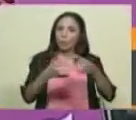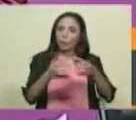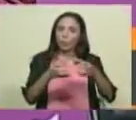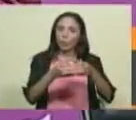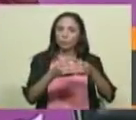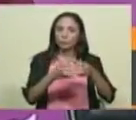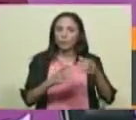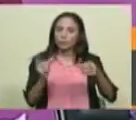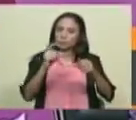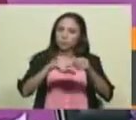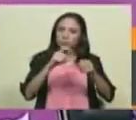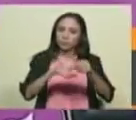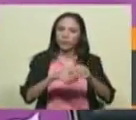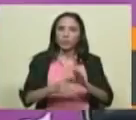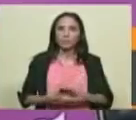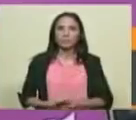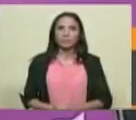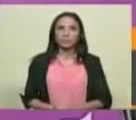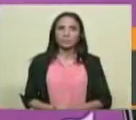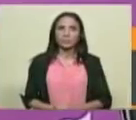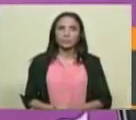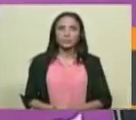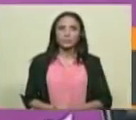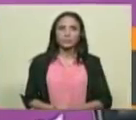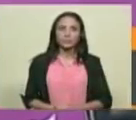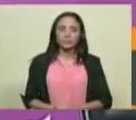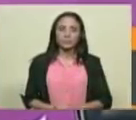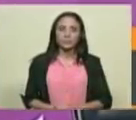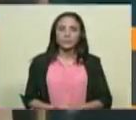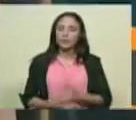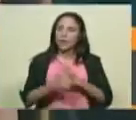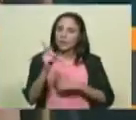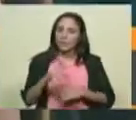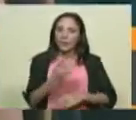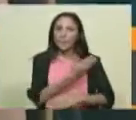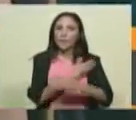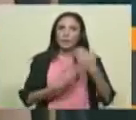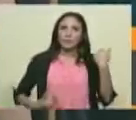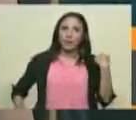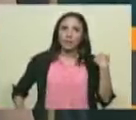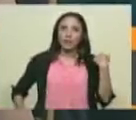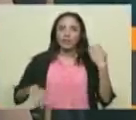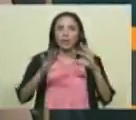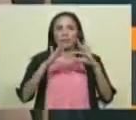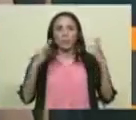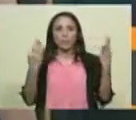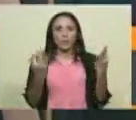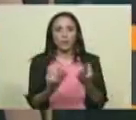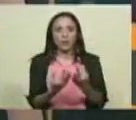Vasca. Alicia Lira, presidente de la Agrupación de Familiares